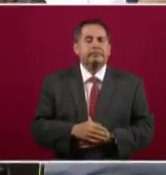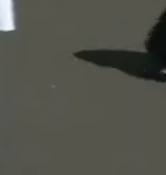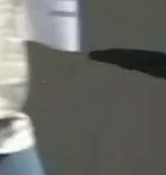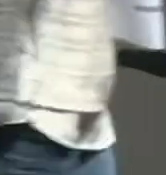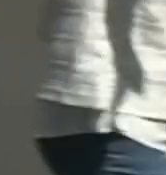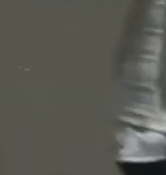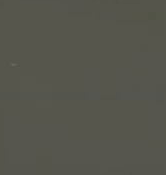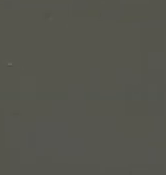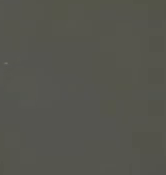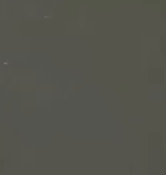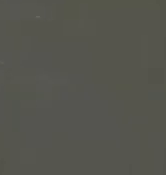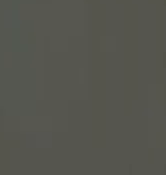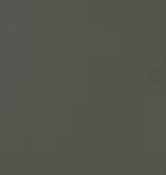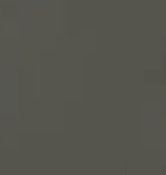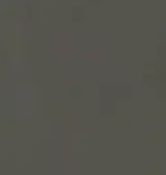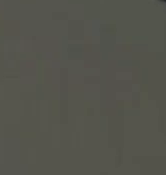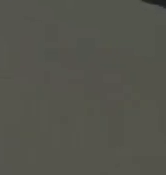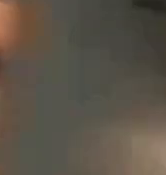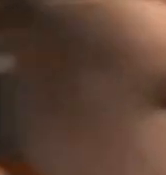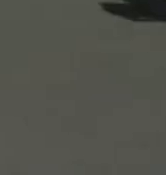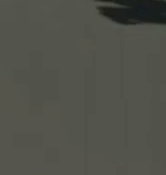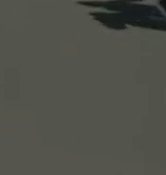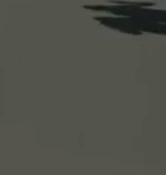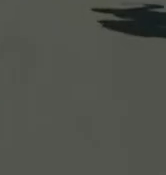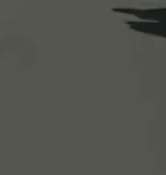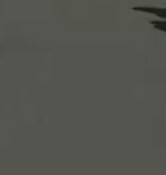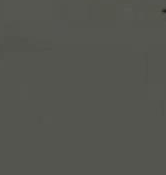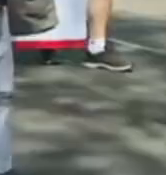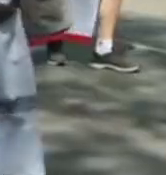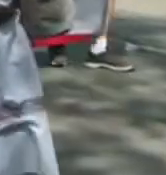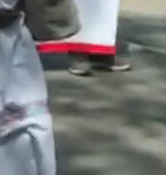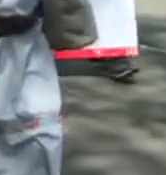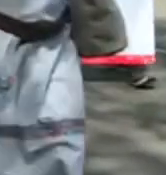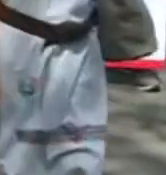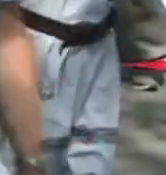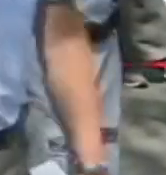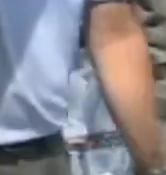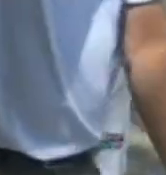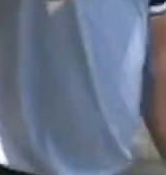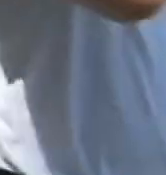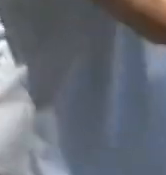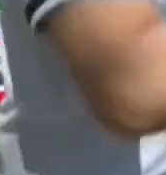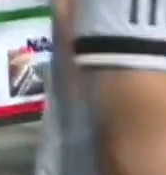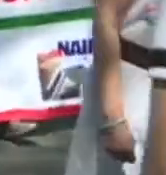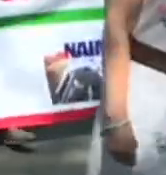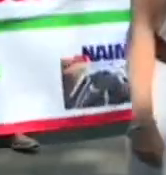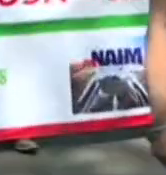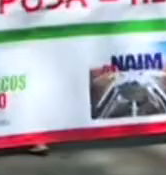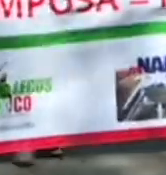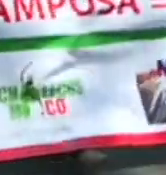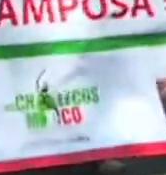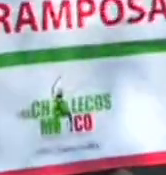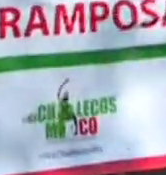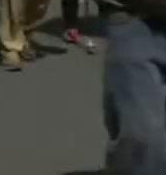mientras se ofrecía el informe cientos de personas se manifestaron en la avenida paseo de la reforma convocados por políticos opositores sociedad